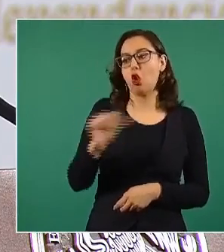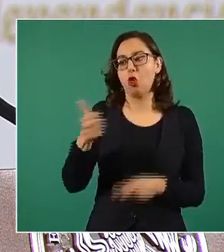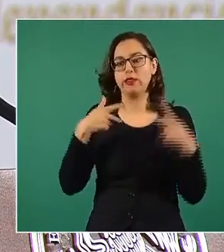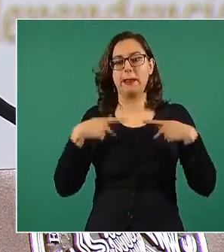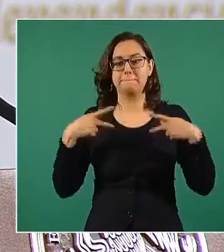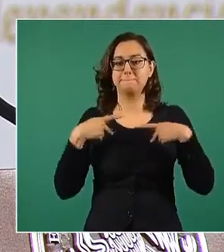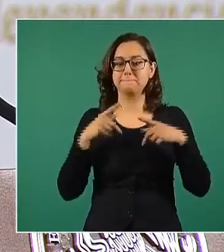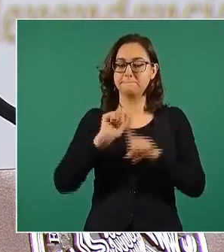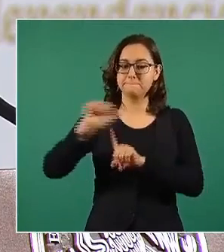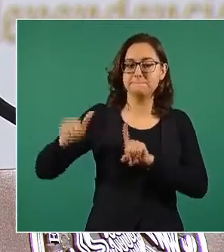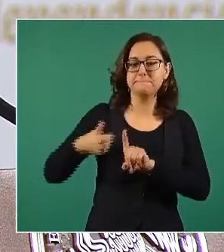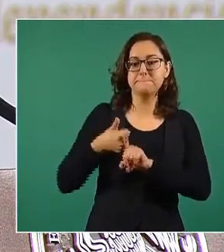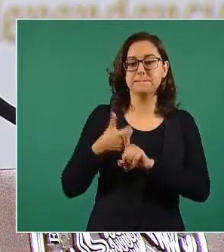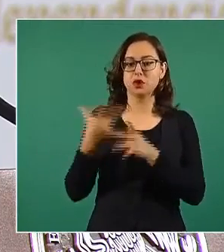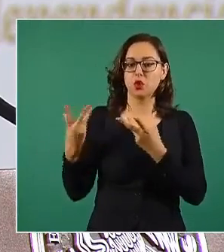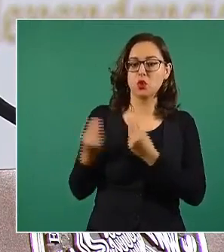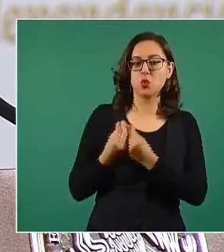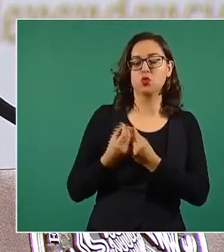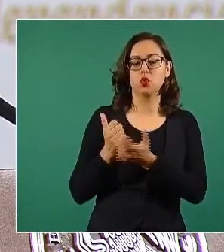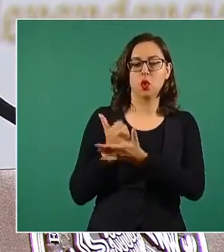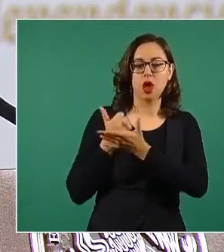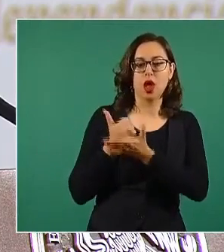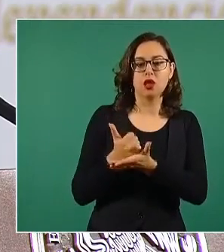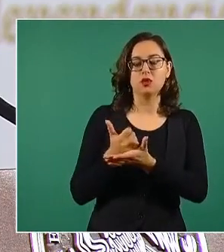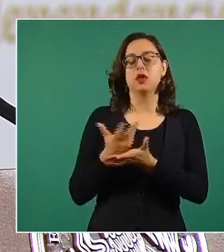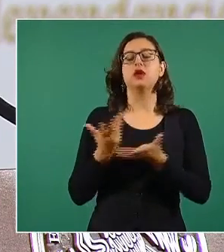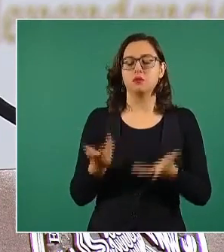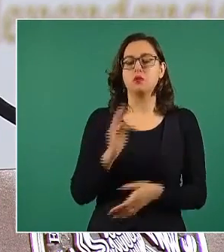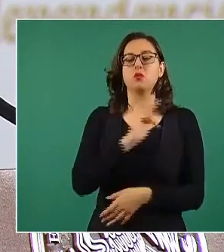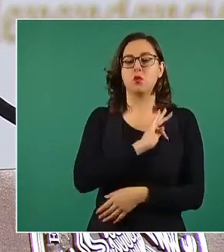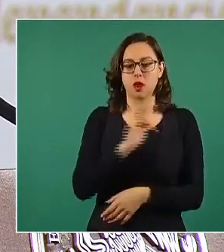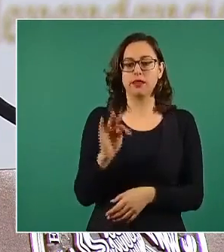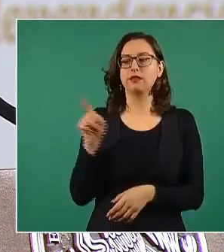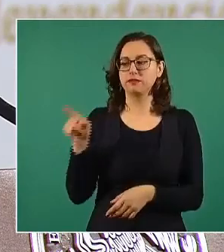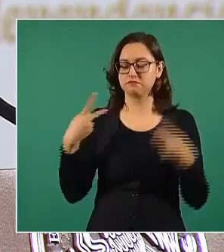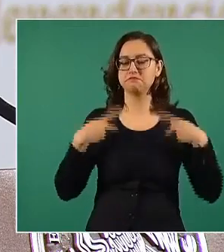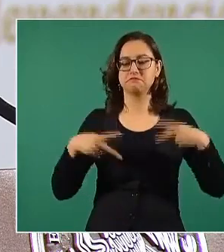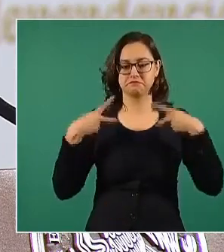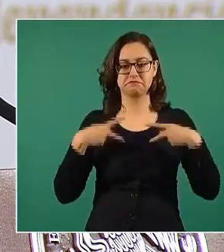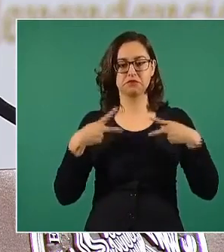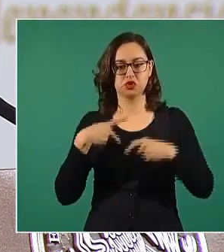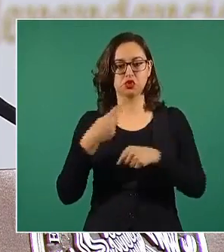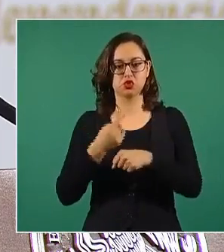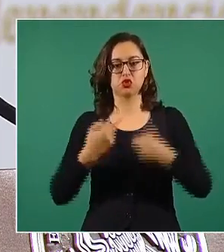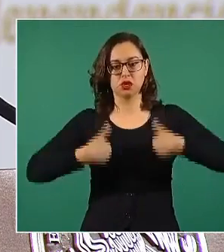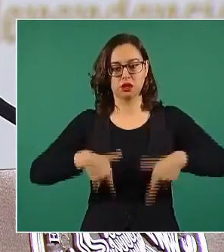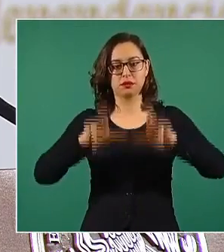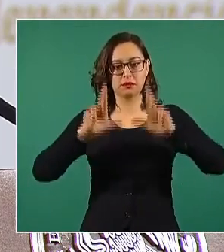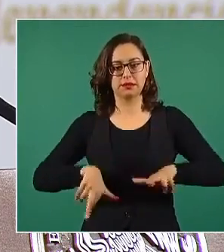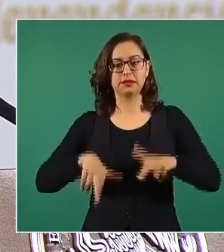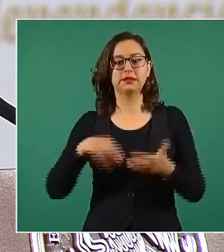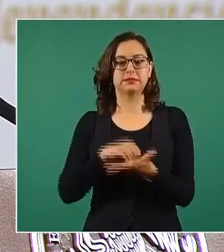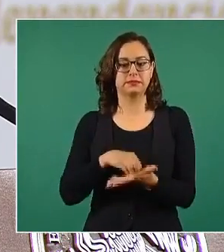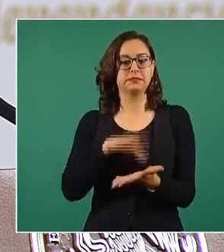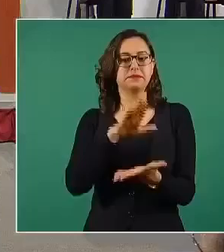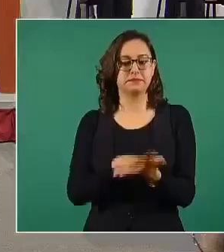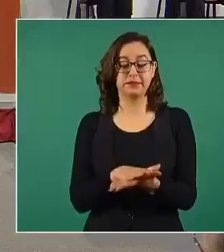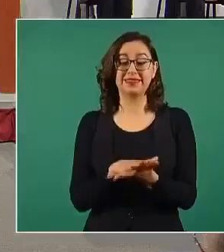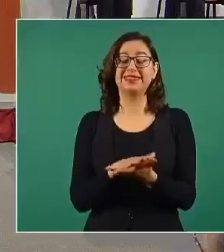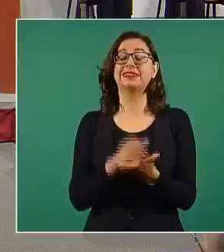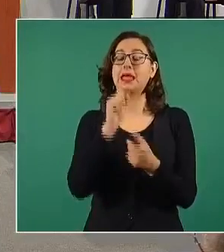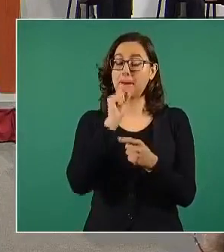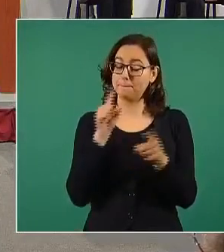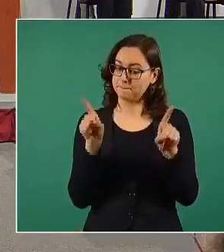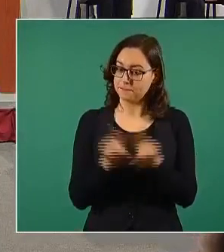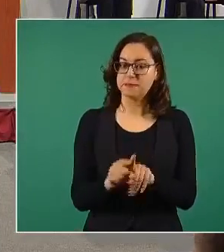están imposibilitados a ir a cobrar su pensión o a realizar el trámite, esta persona los puede representar y para el registro habrá que